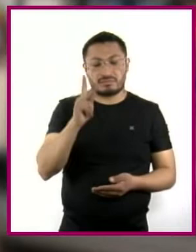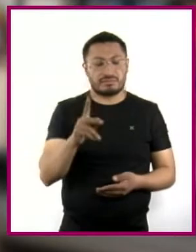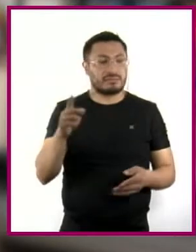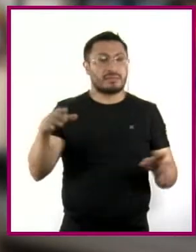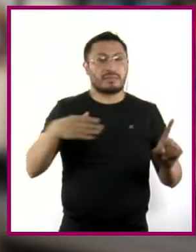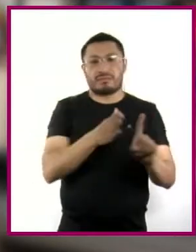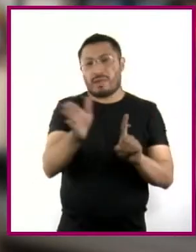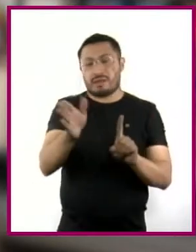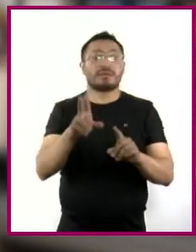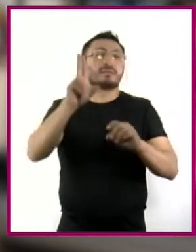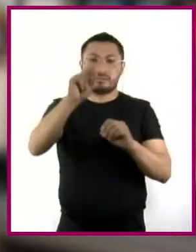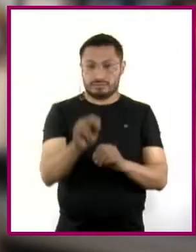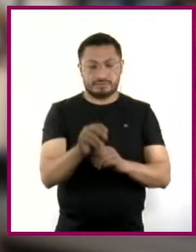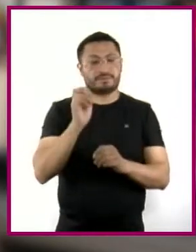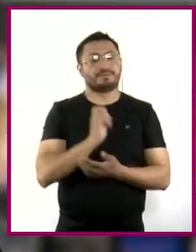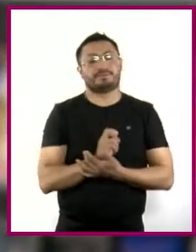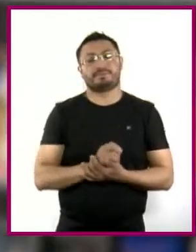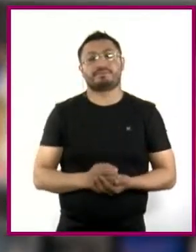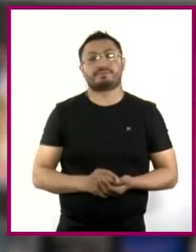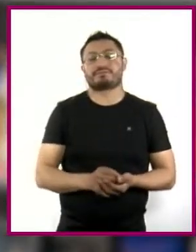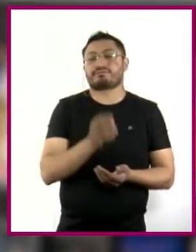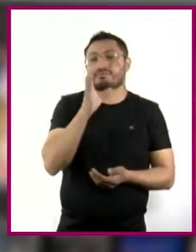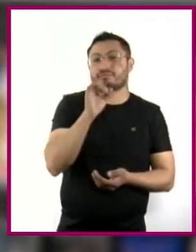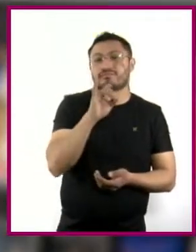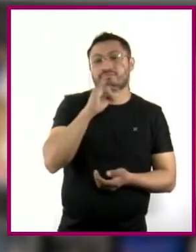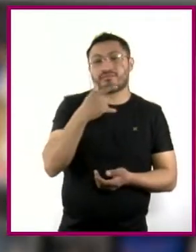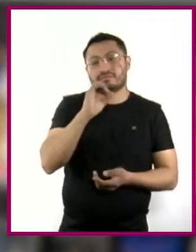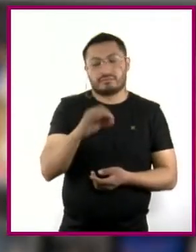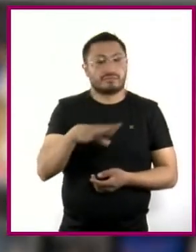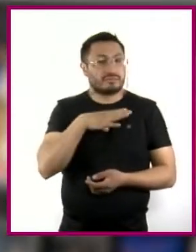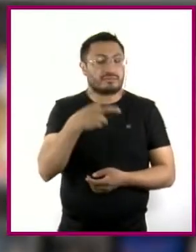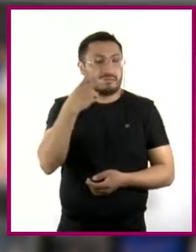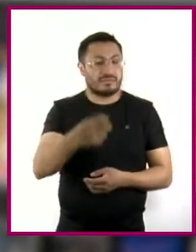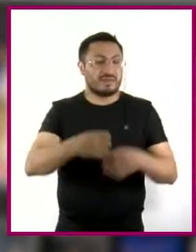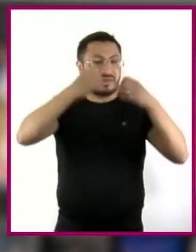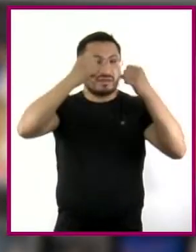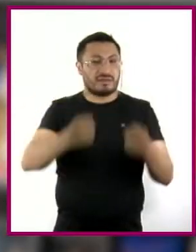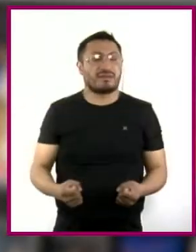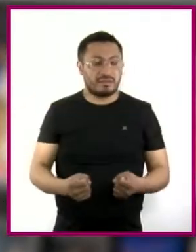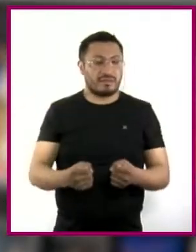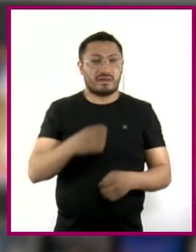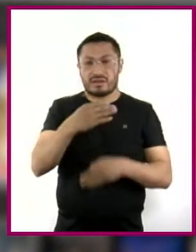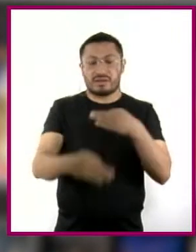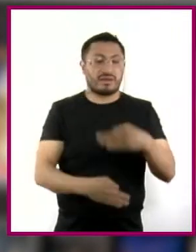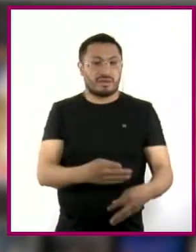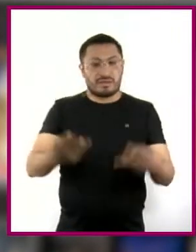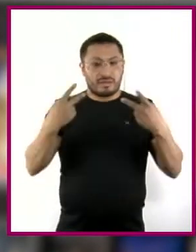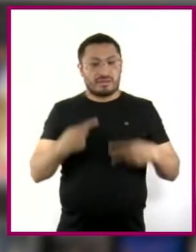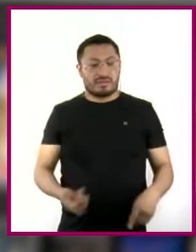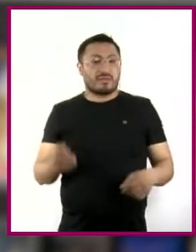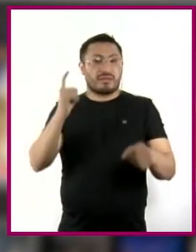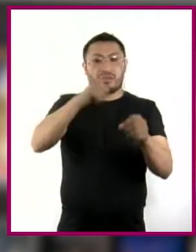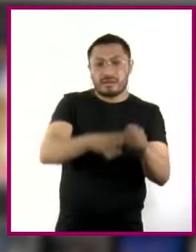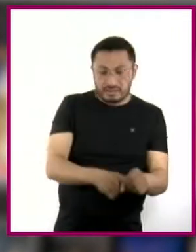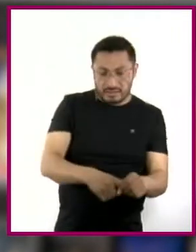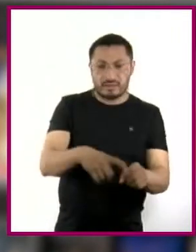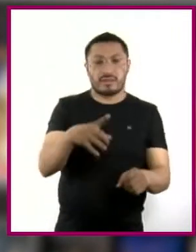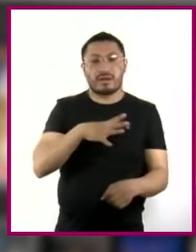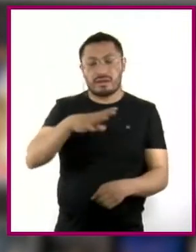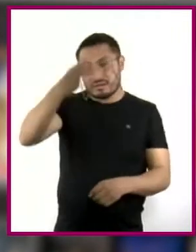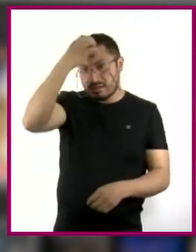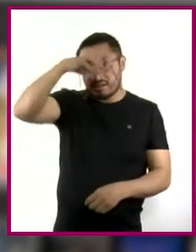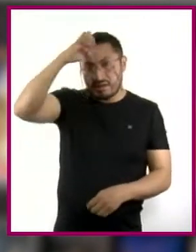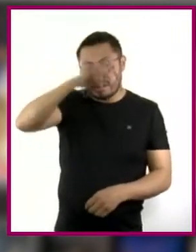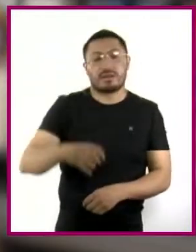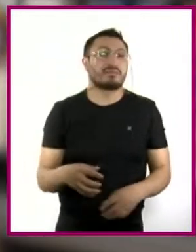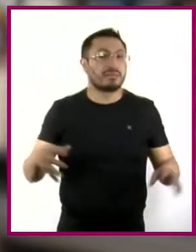desviando. Entonces, bueno, el código existe y eso garantiza que todos los que están conectados a la Matrix tendrán una experiencia en